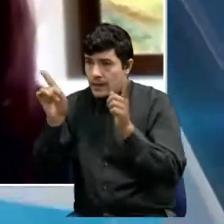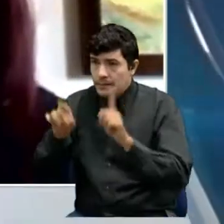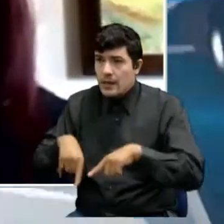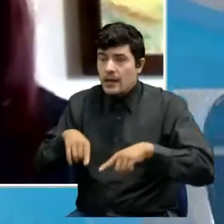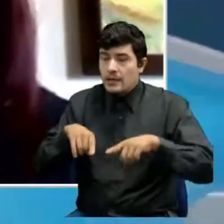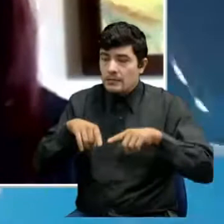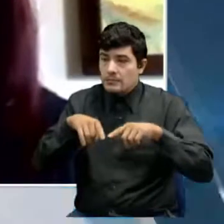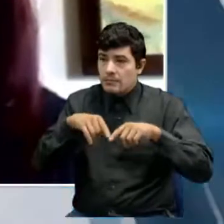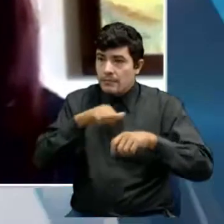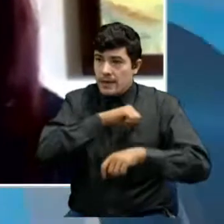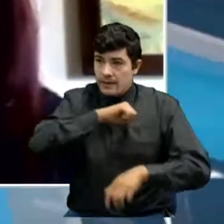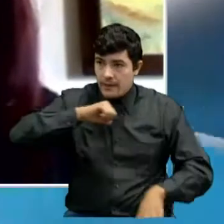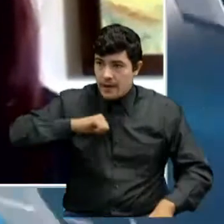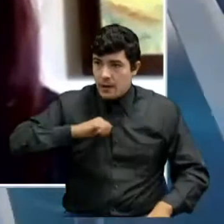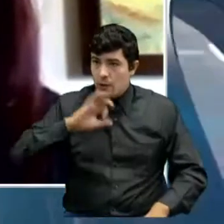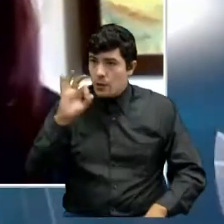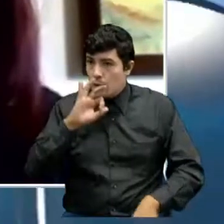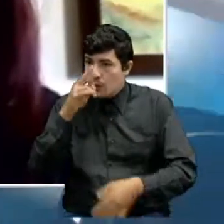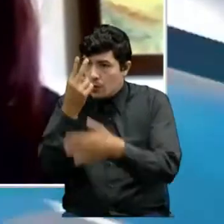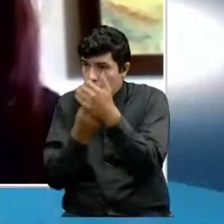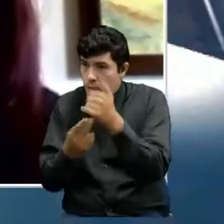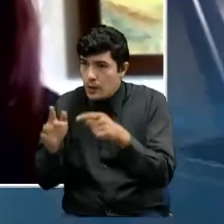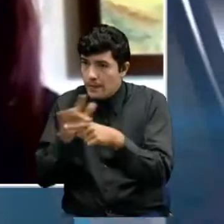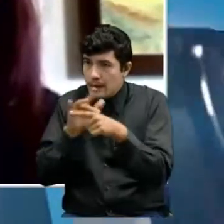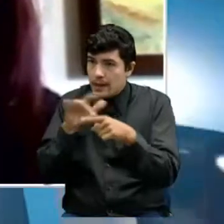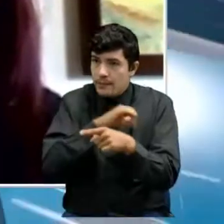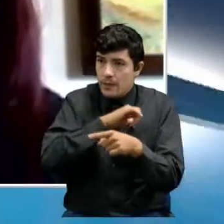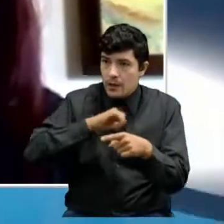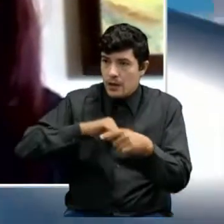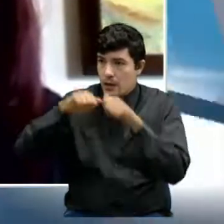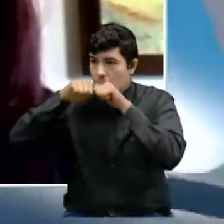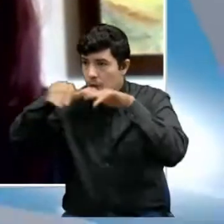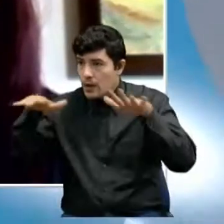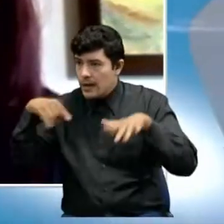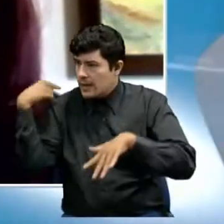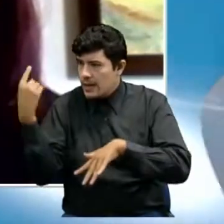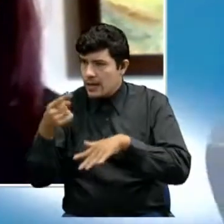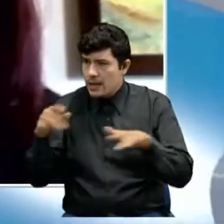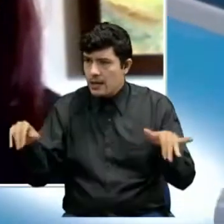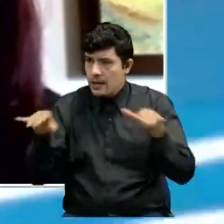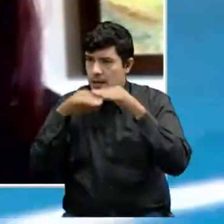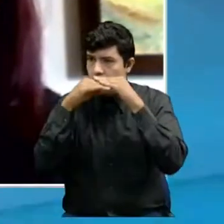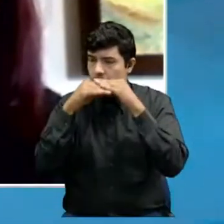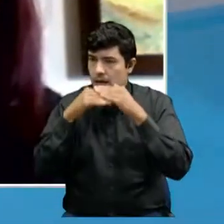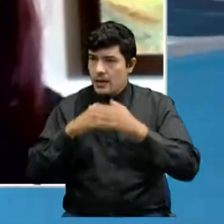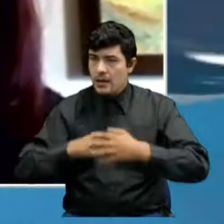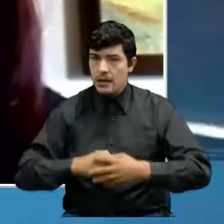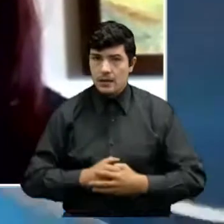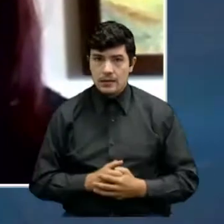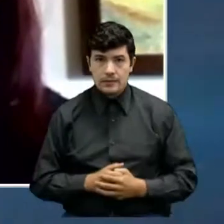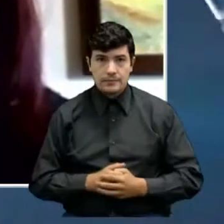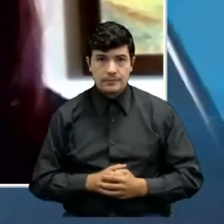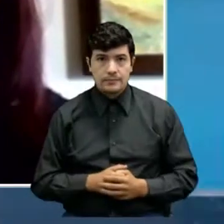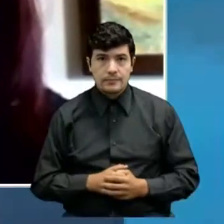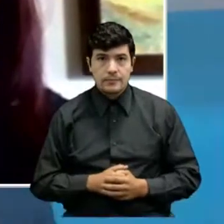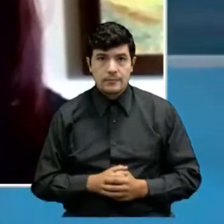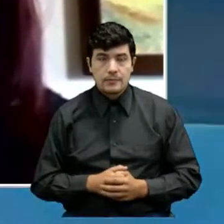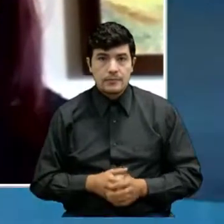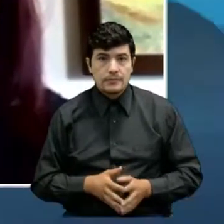privado? ¿O de alguna manera pueden, digamos, aplicarse por analogía, por interpretación extensiva de la norma